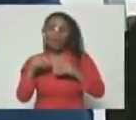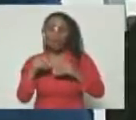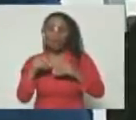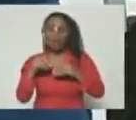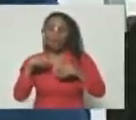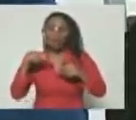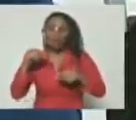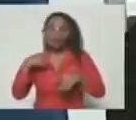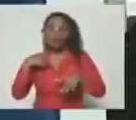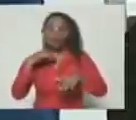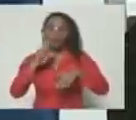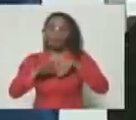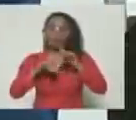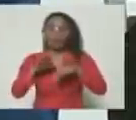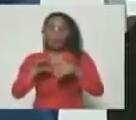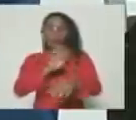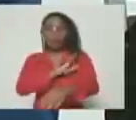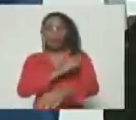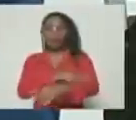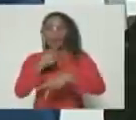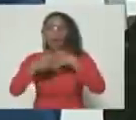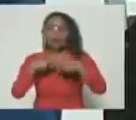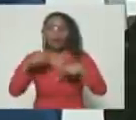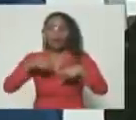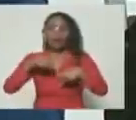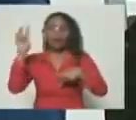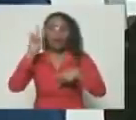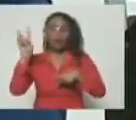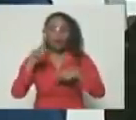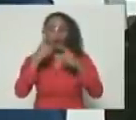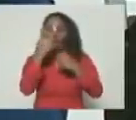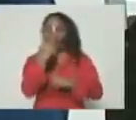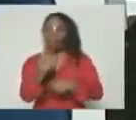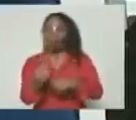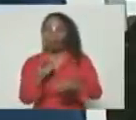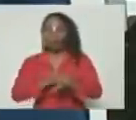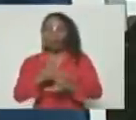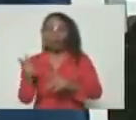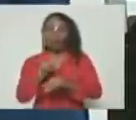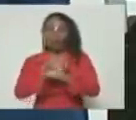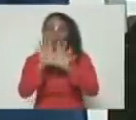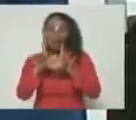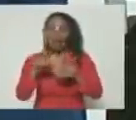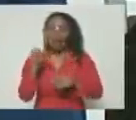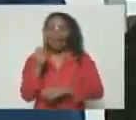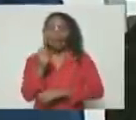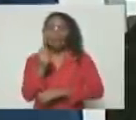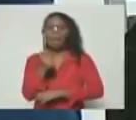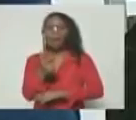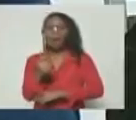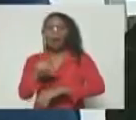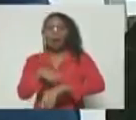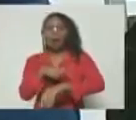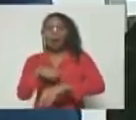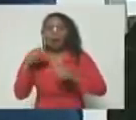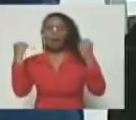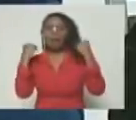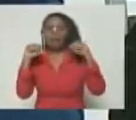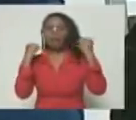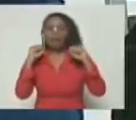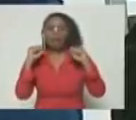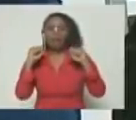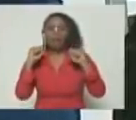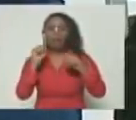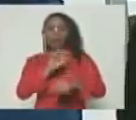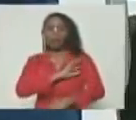llegado al poder político en Venezuela, porque definitivamente las pocas horas que han tenido ejercicio del poder,